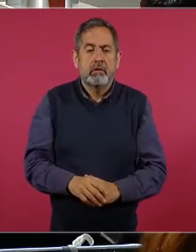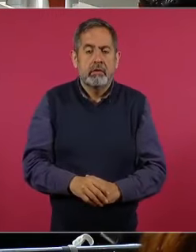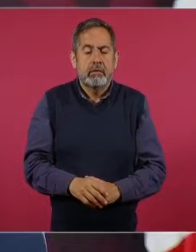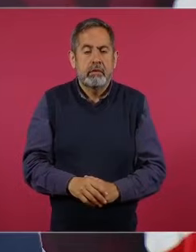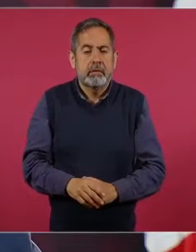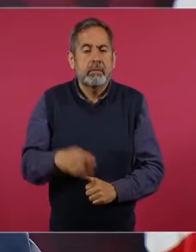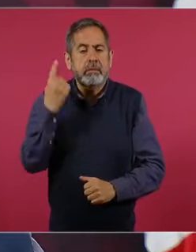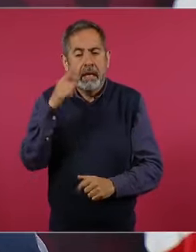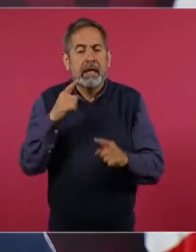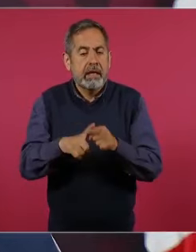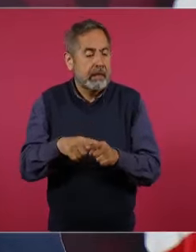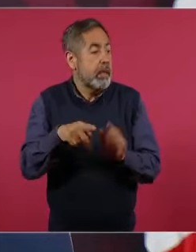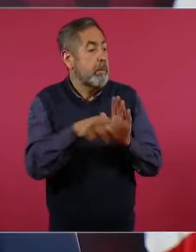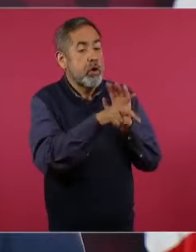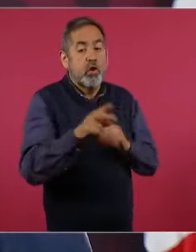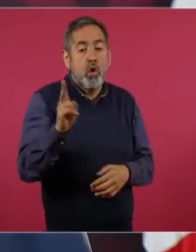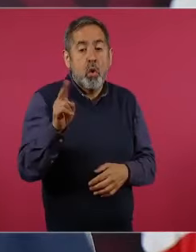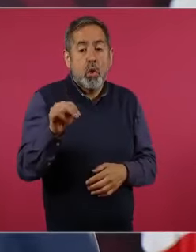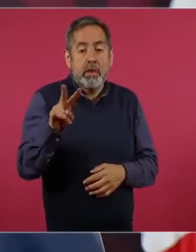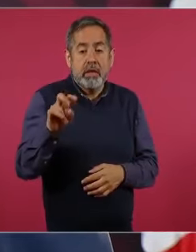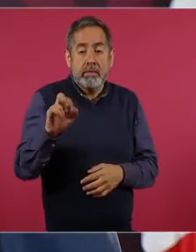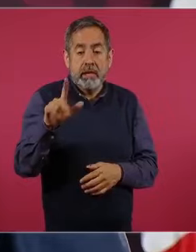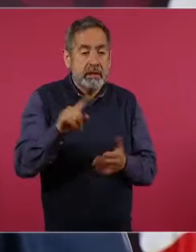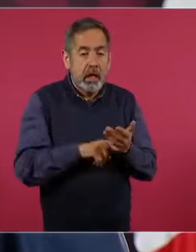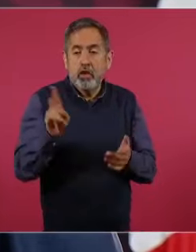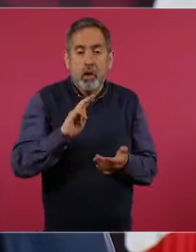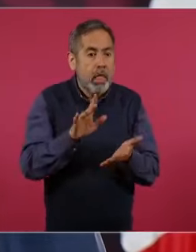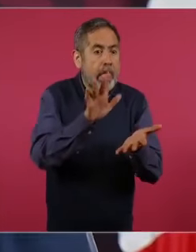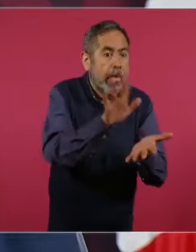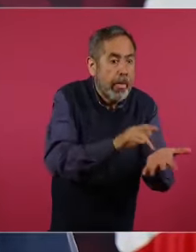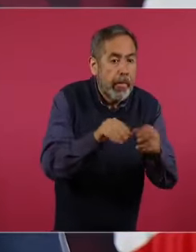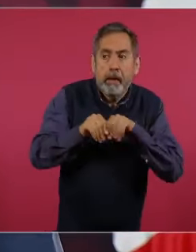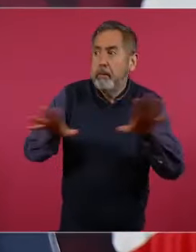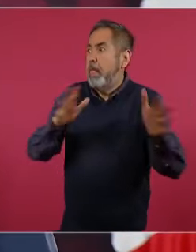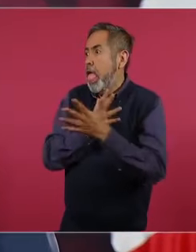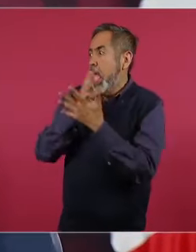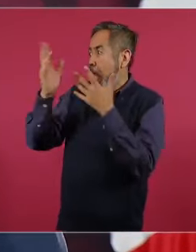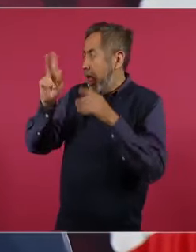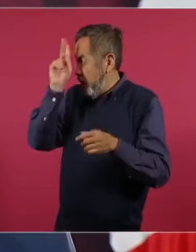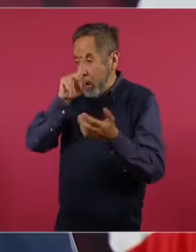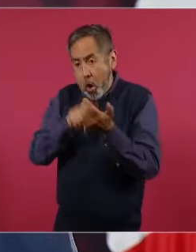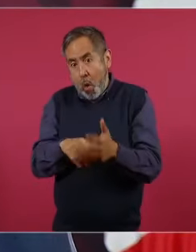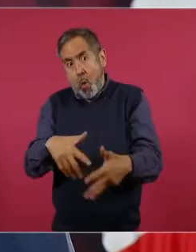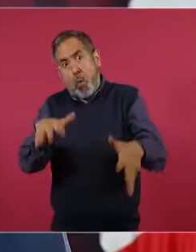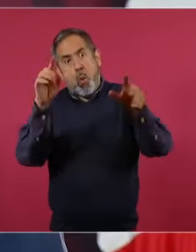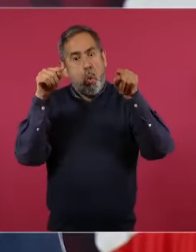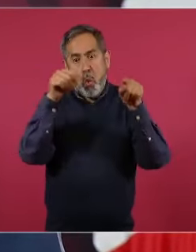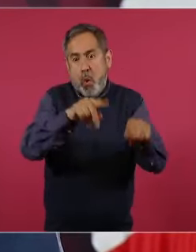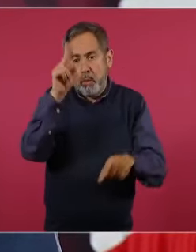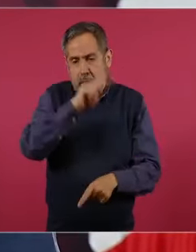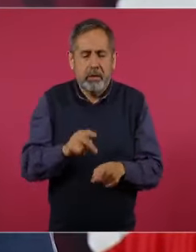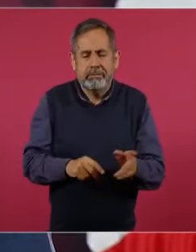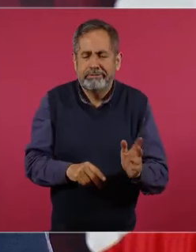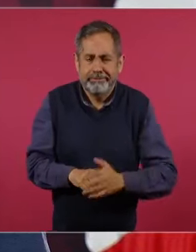Para que el Universal no tome esto como nota principal,